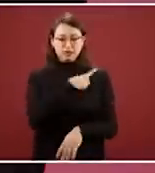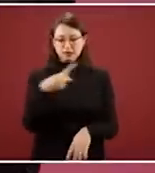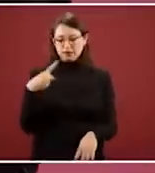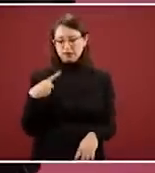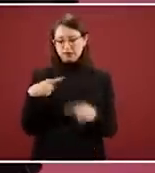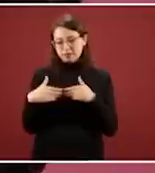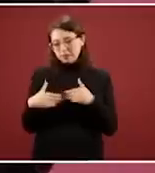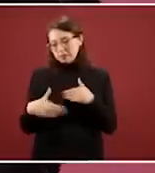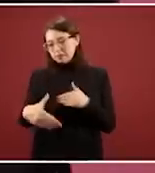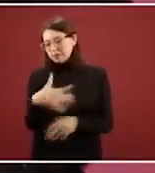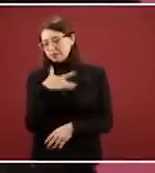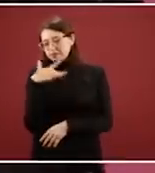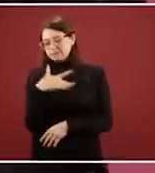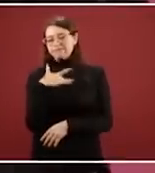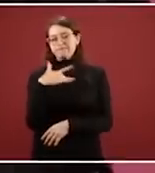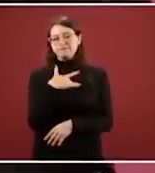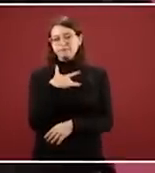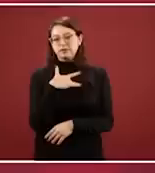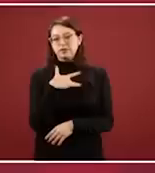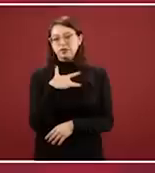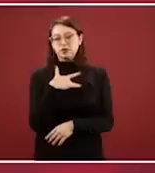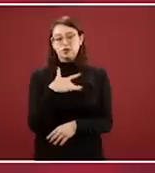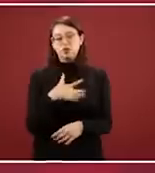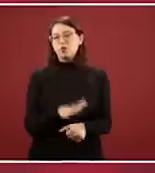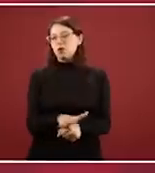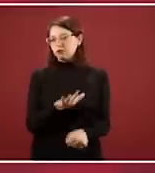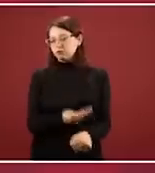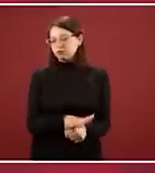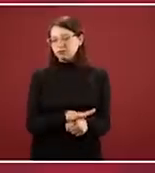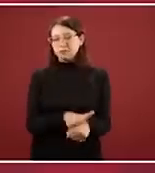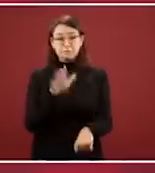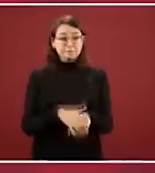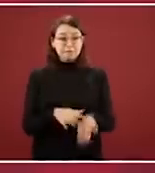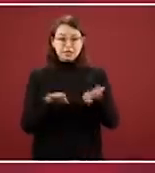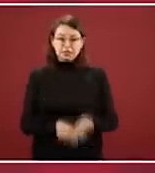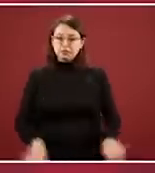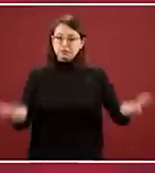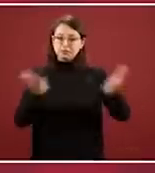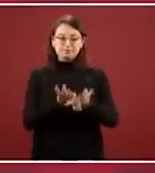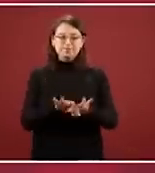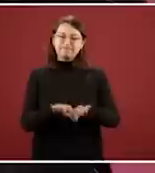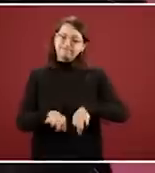es que lo más importante de todo es el trabajo